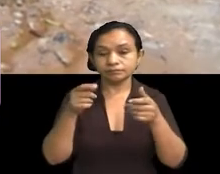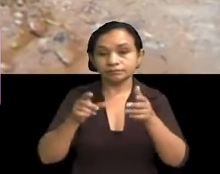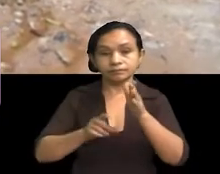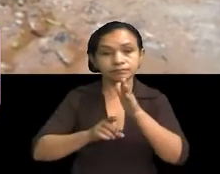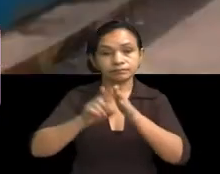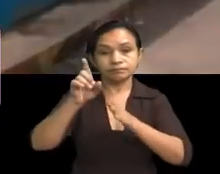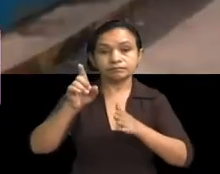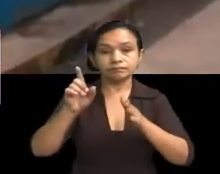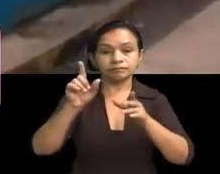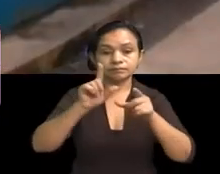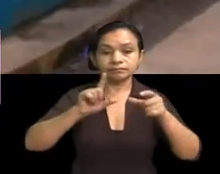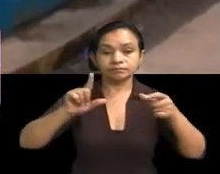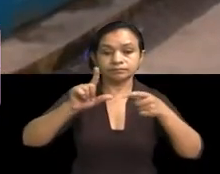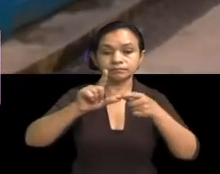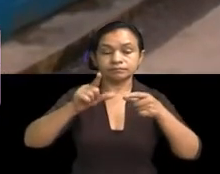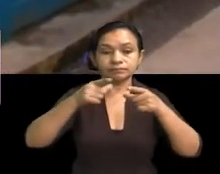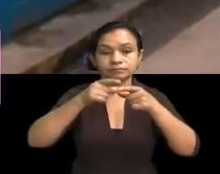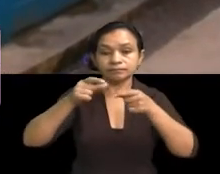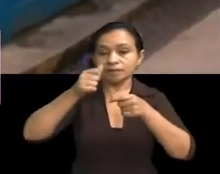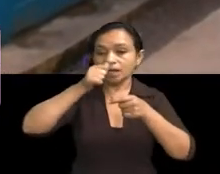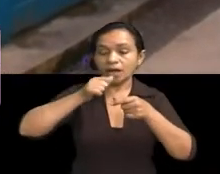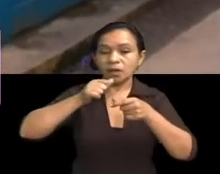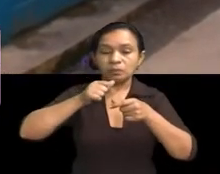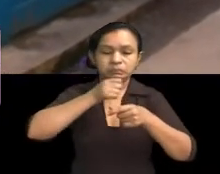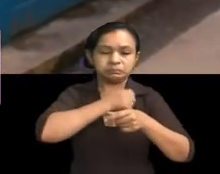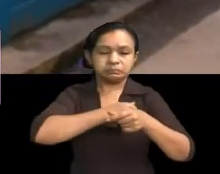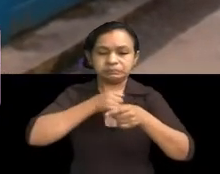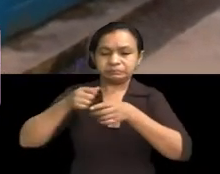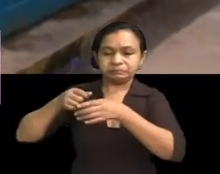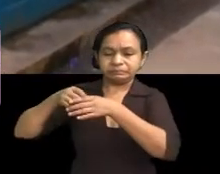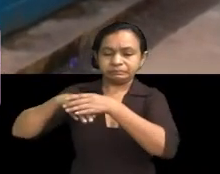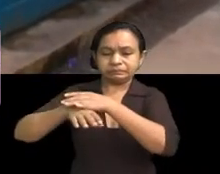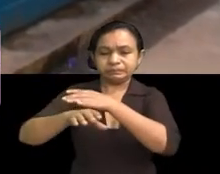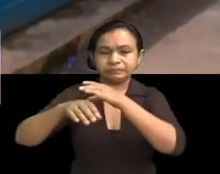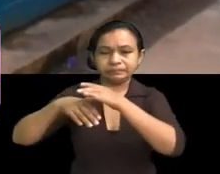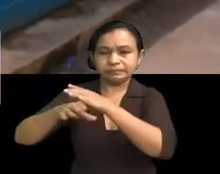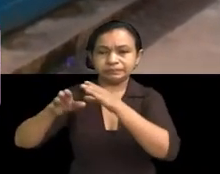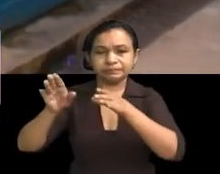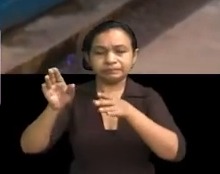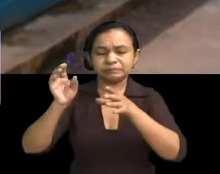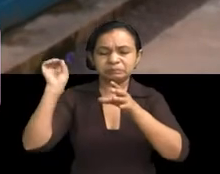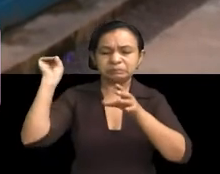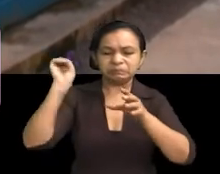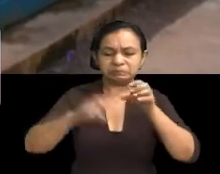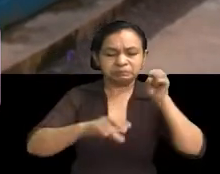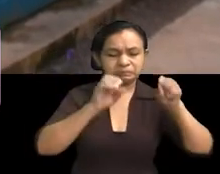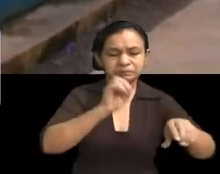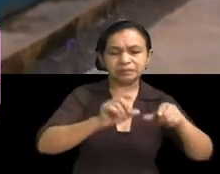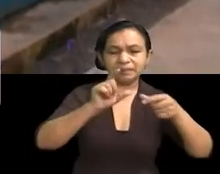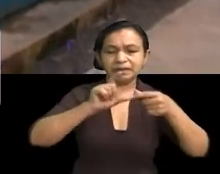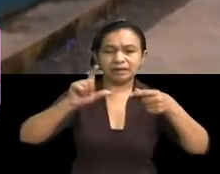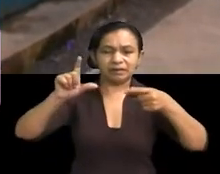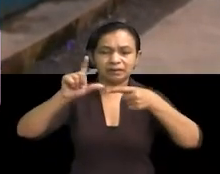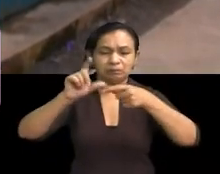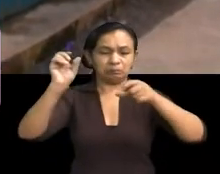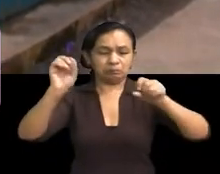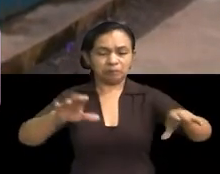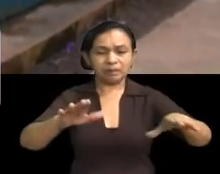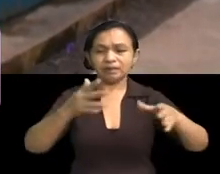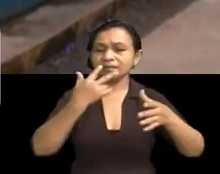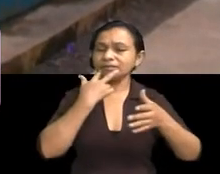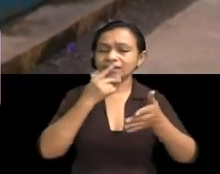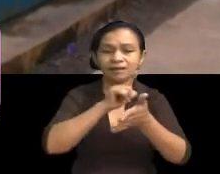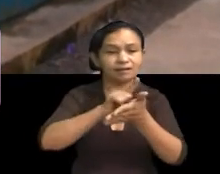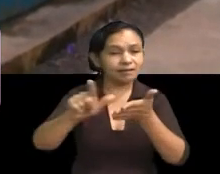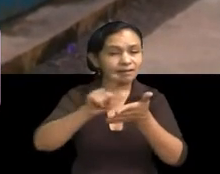en la recuperación del lago de Managua. Claro. Antes lo que hacía era, habían basureros a la orilla del lago, no se le daba el